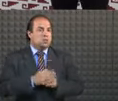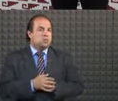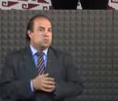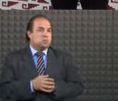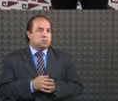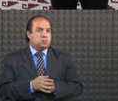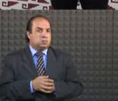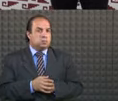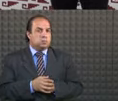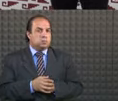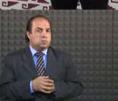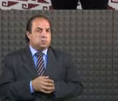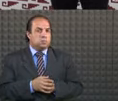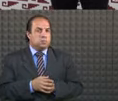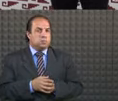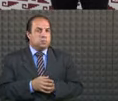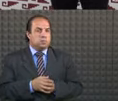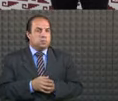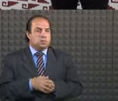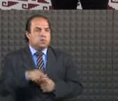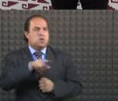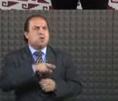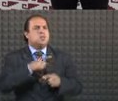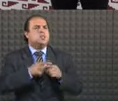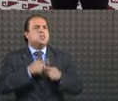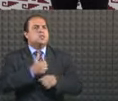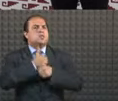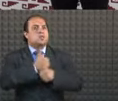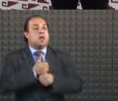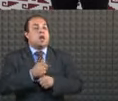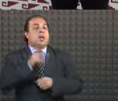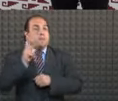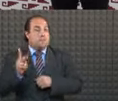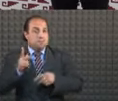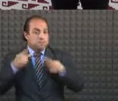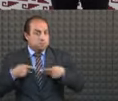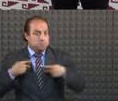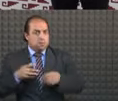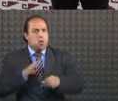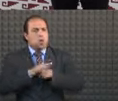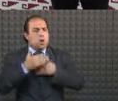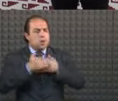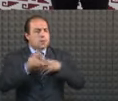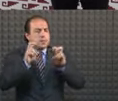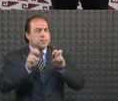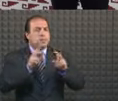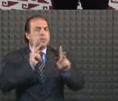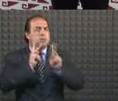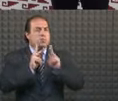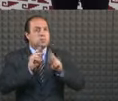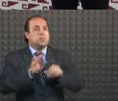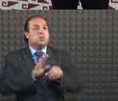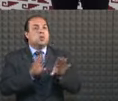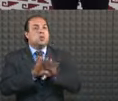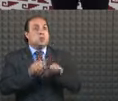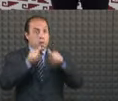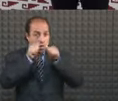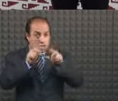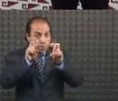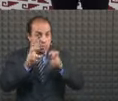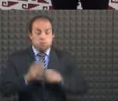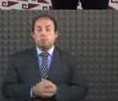caso pues son la población. Preguntarle qué avances tiene en este tema y de qué forma se puede atender esta